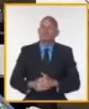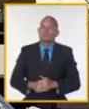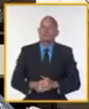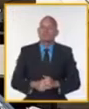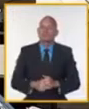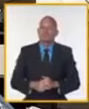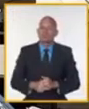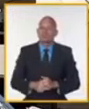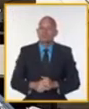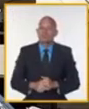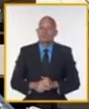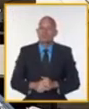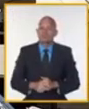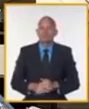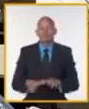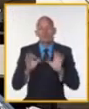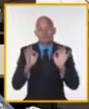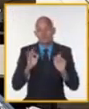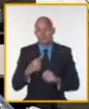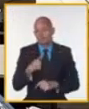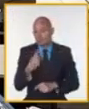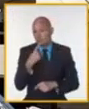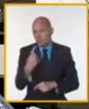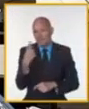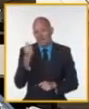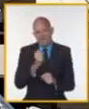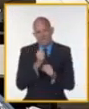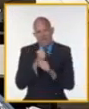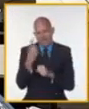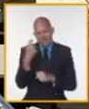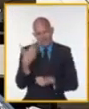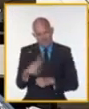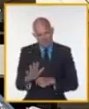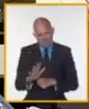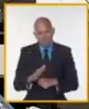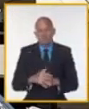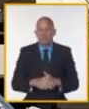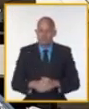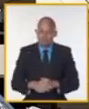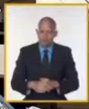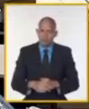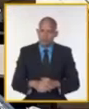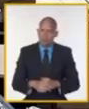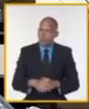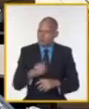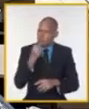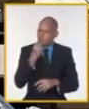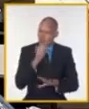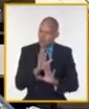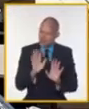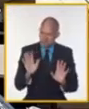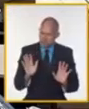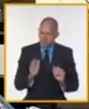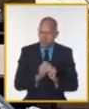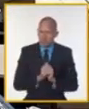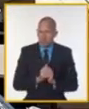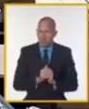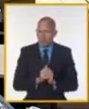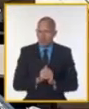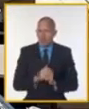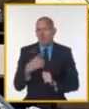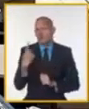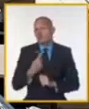queda mucho trabajo por hacer, pero tenemos, no decimos la satisfacción, porque